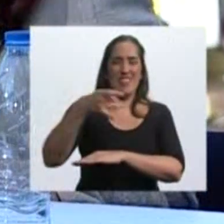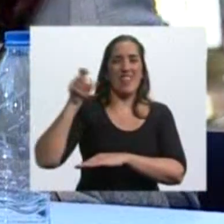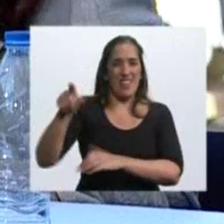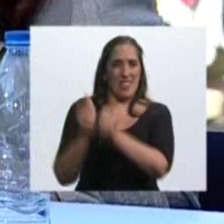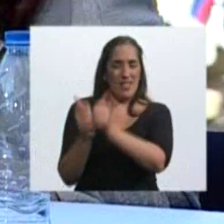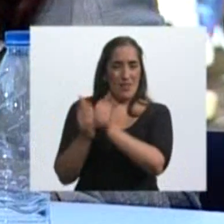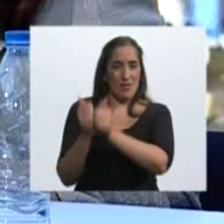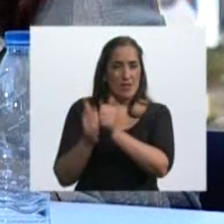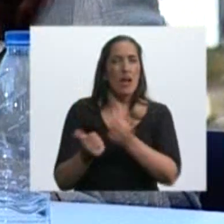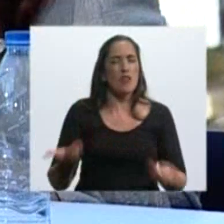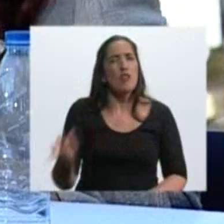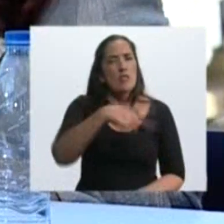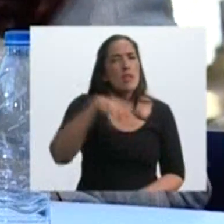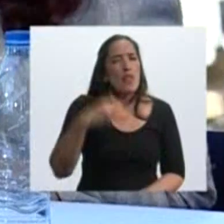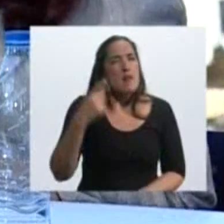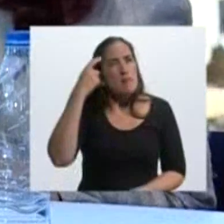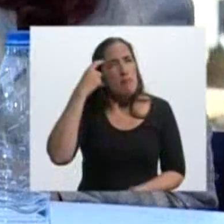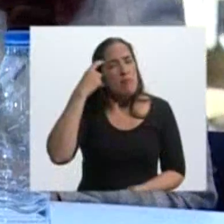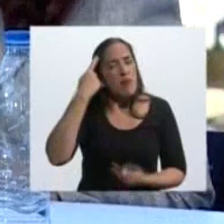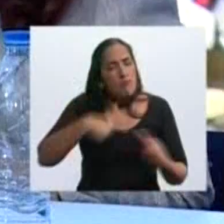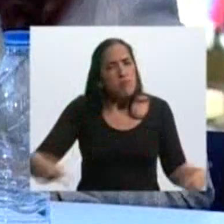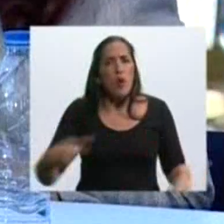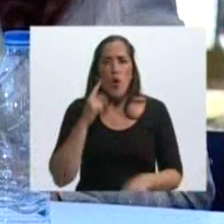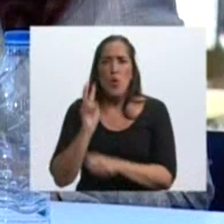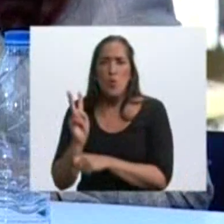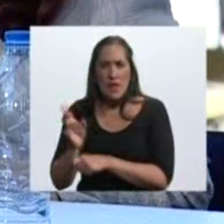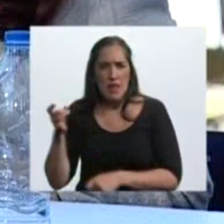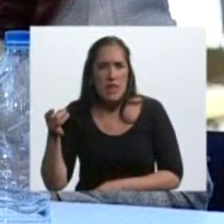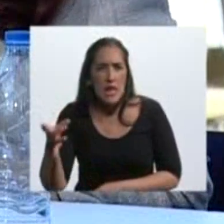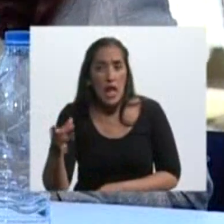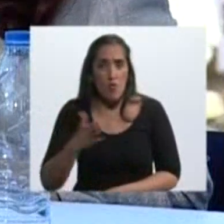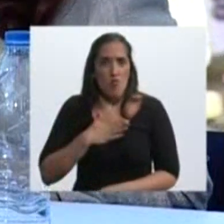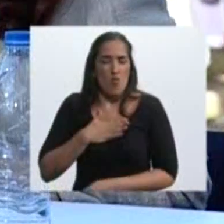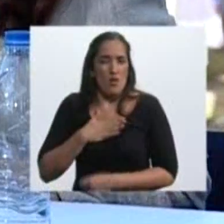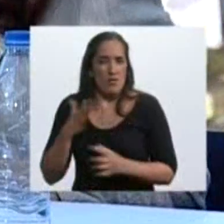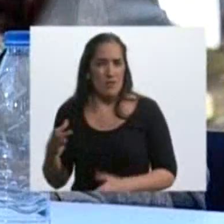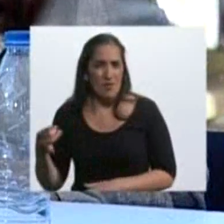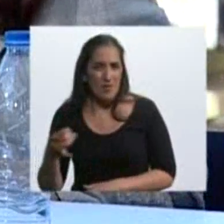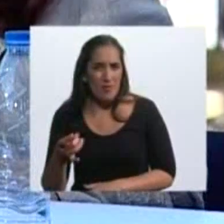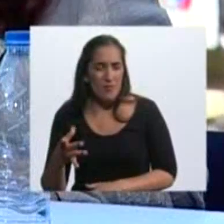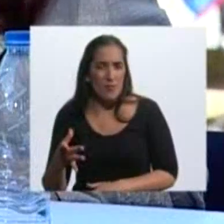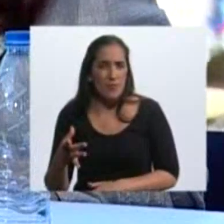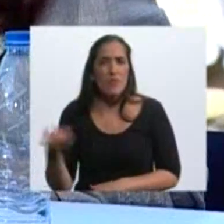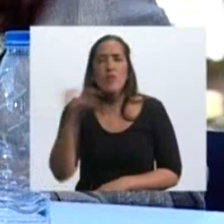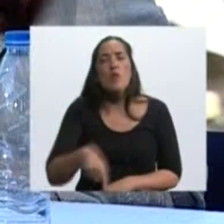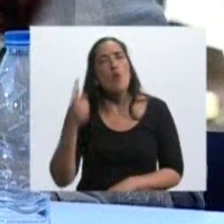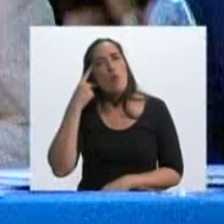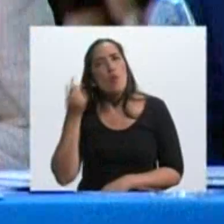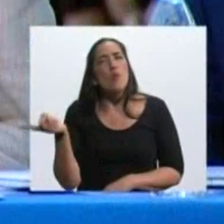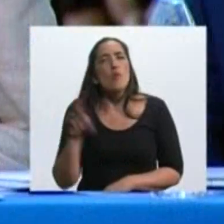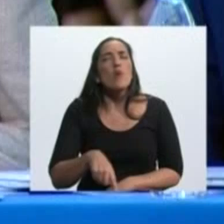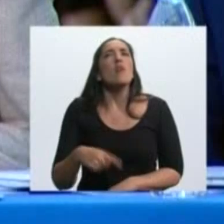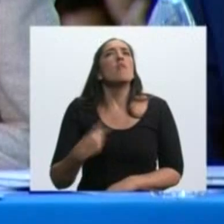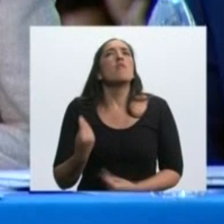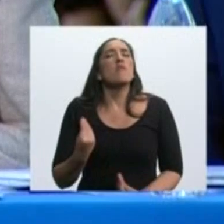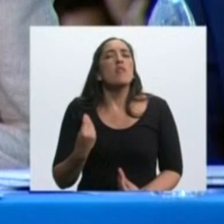que reflexionemos acerca de todas estas cosas, que cuidemos los trenes que son nuestros y que volvamos a